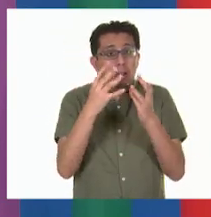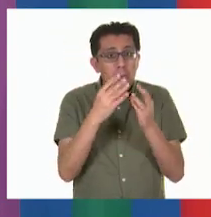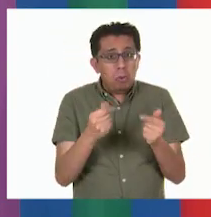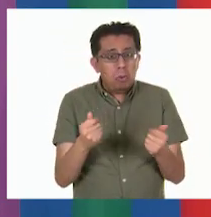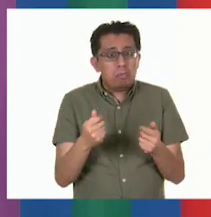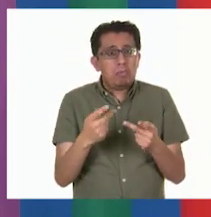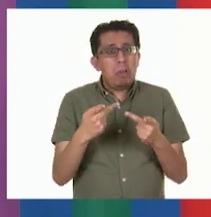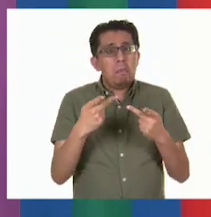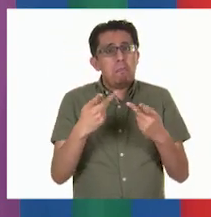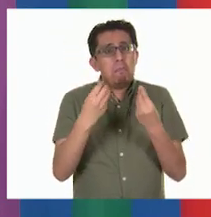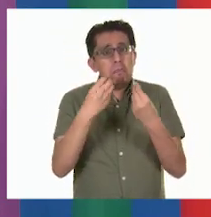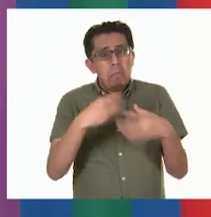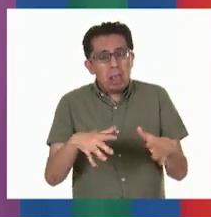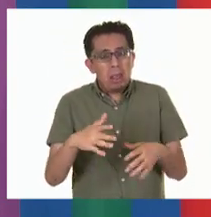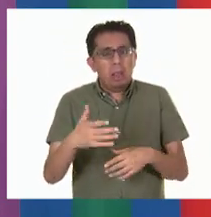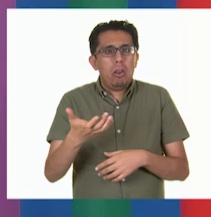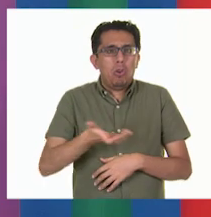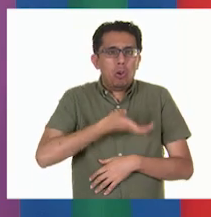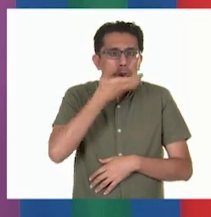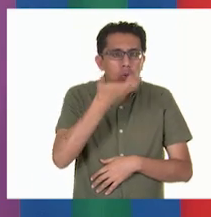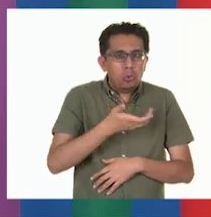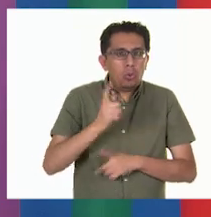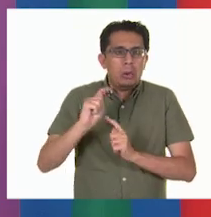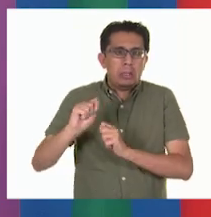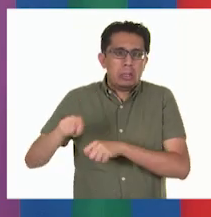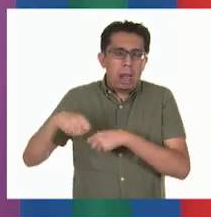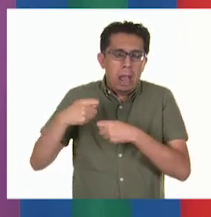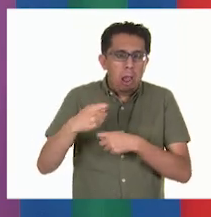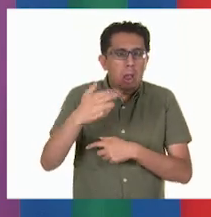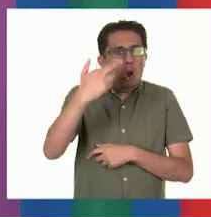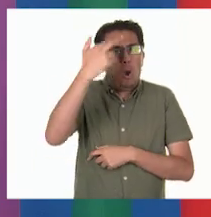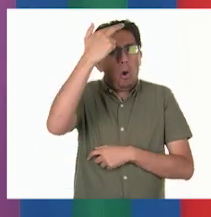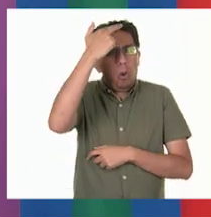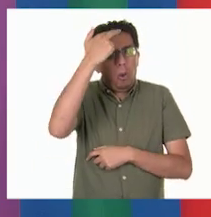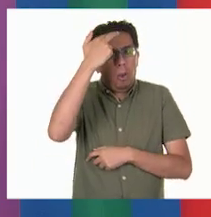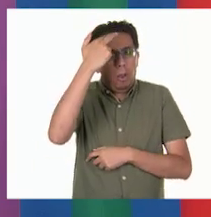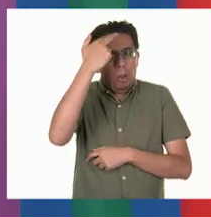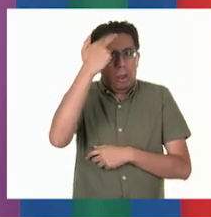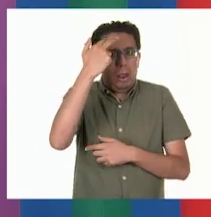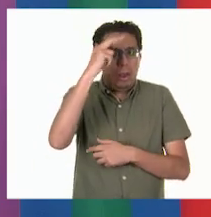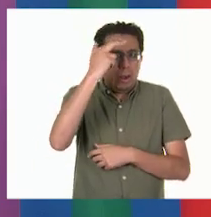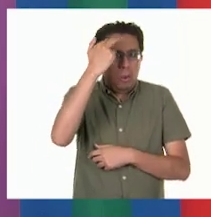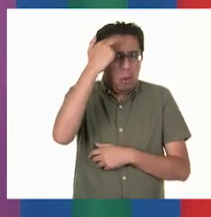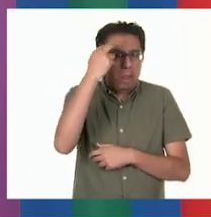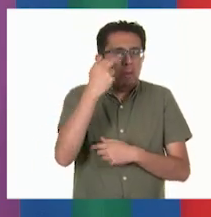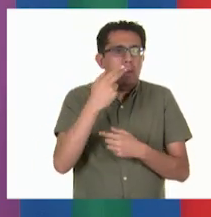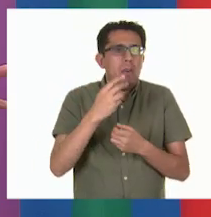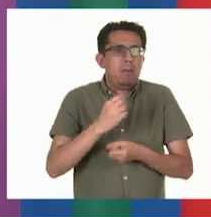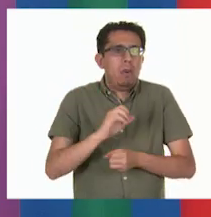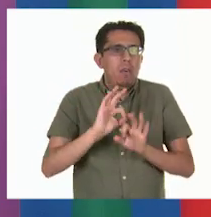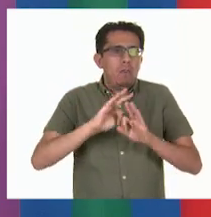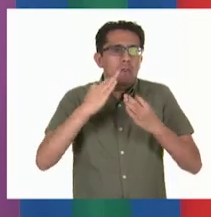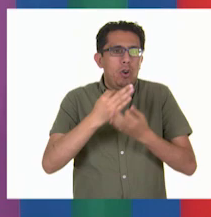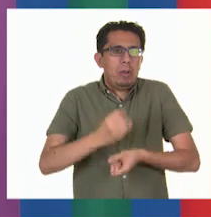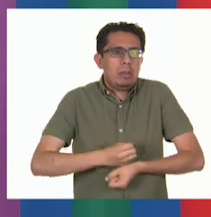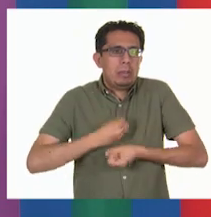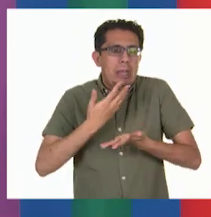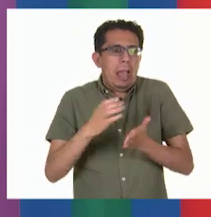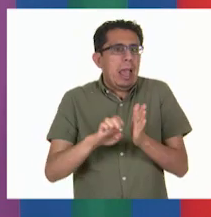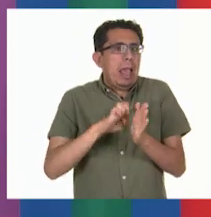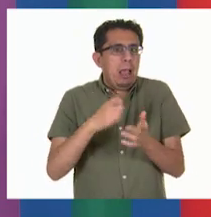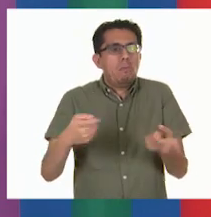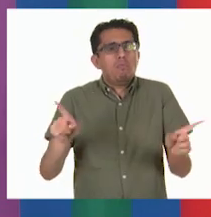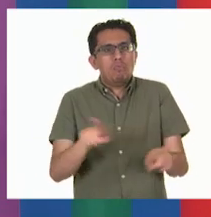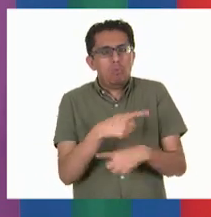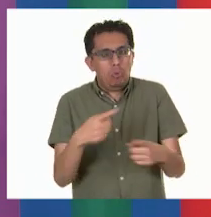posibilidades, tradiciones, recuerdos, modalidades únicas de pensamiento y expresión como la música,